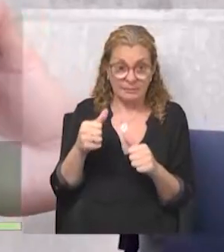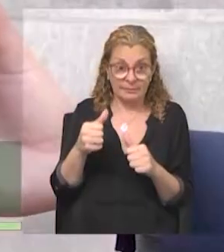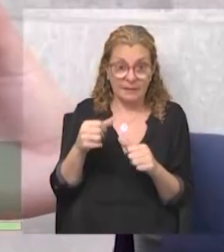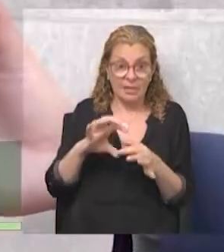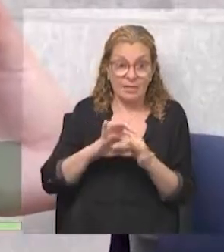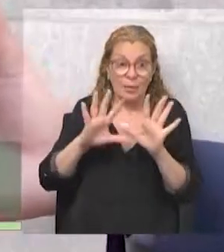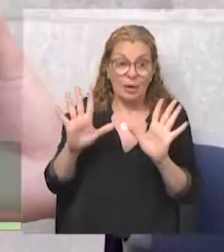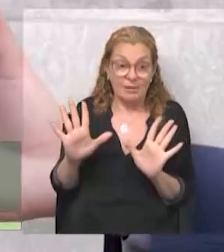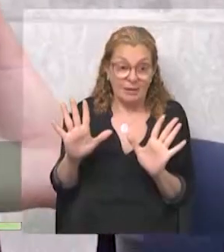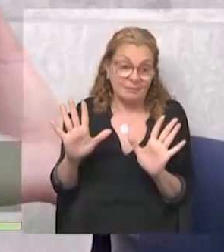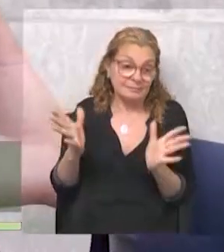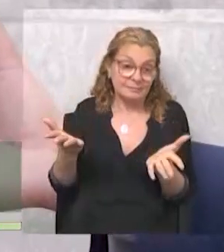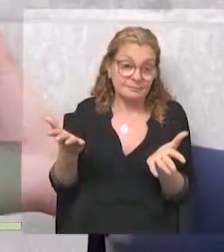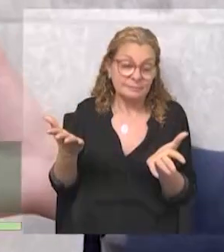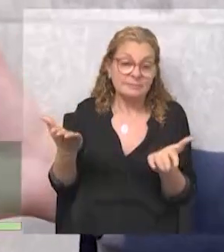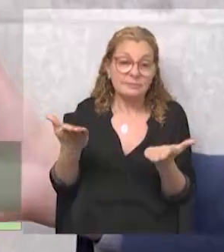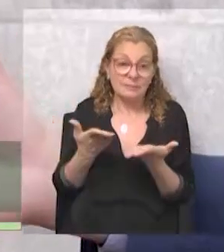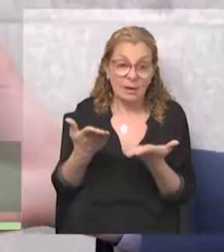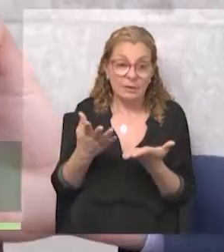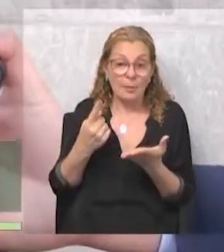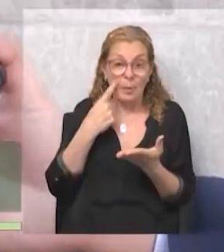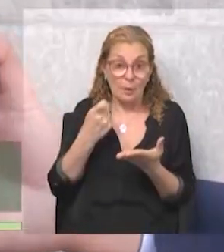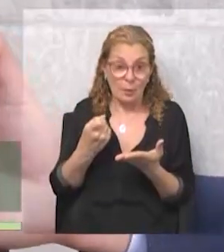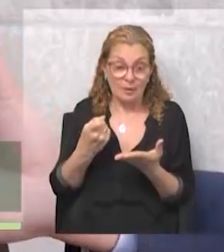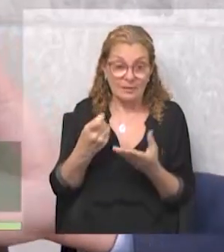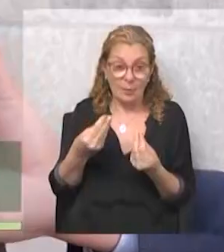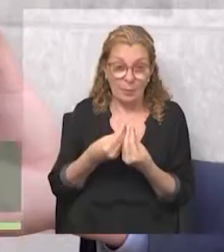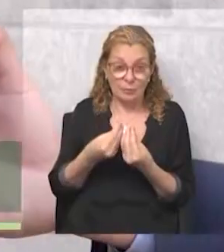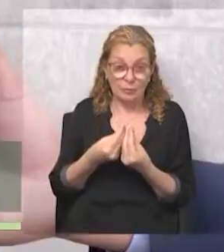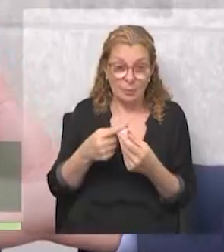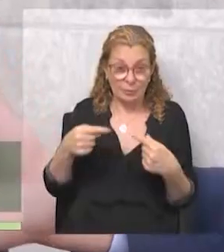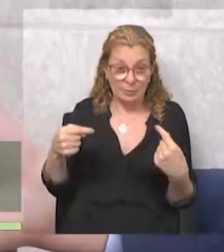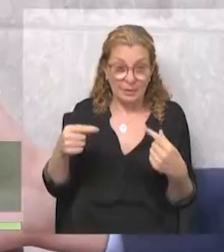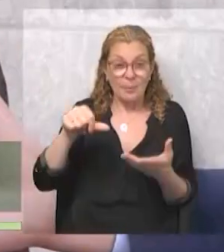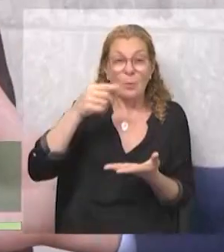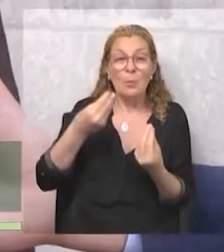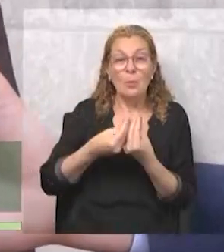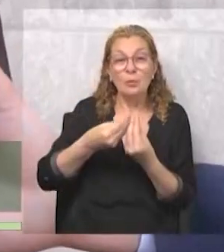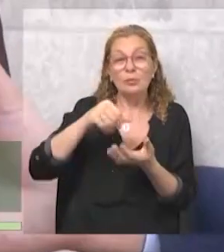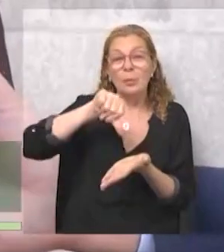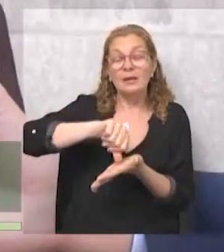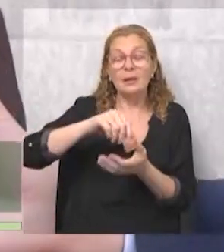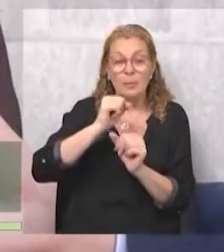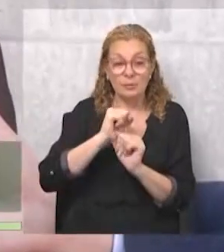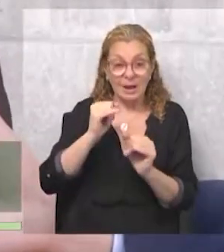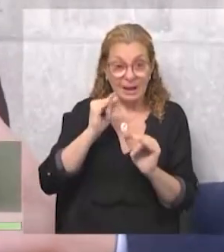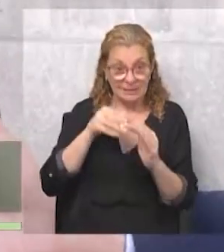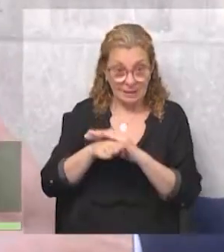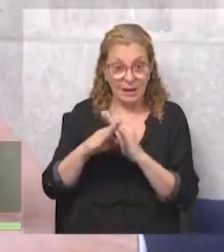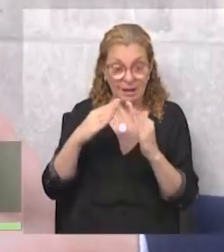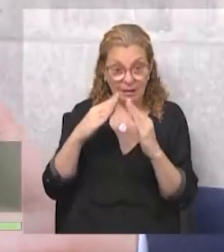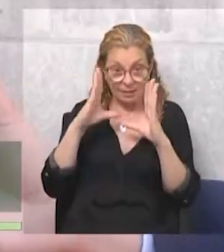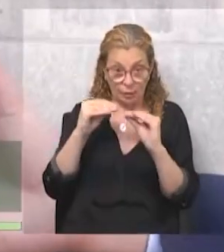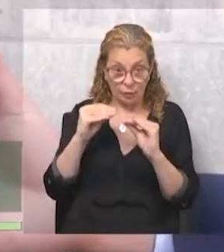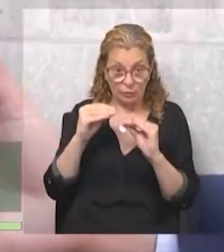democracia No ahora tomemos en cuenta lo siguiente en muchas partes y en muchos países existe la posibilidad del allanamiento nocturno es la